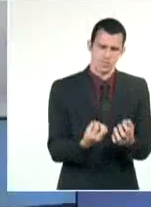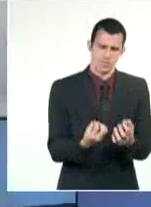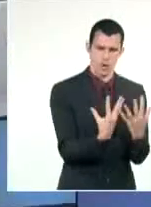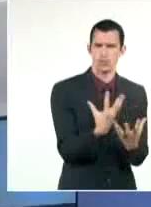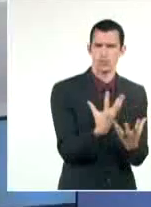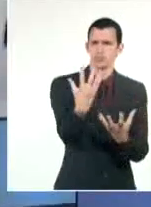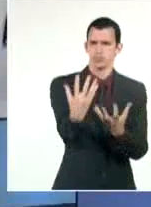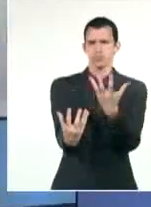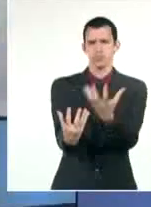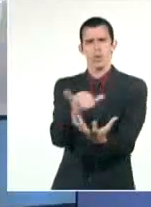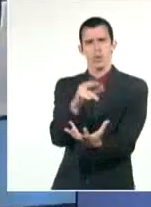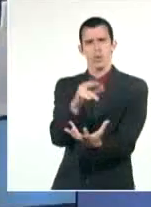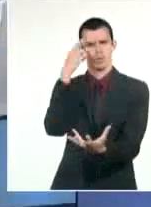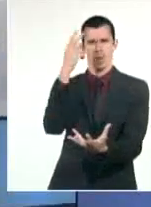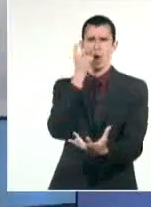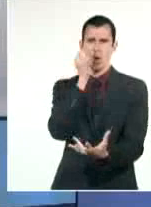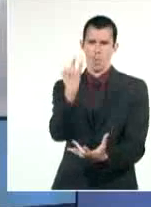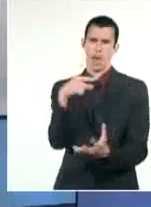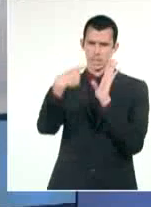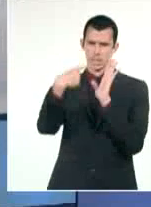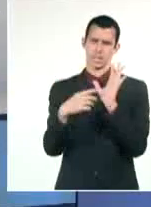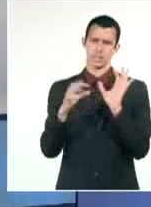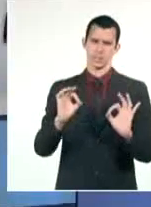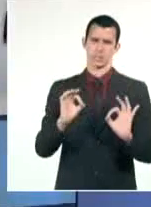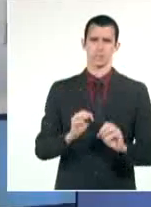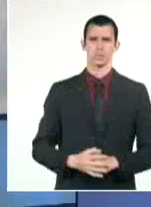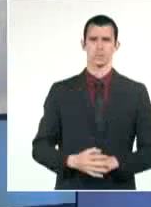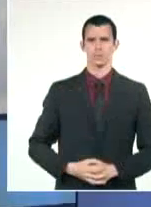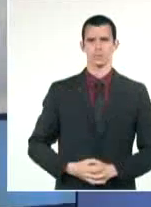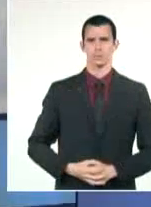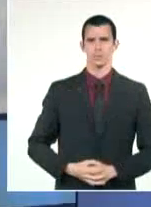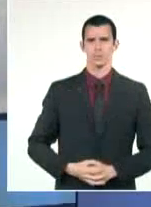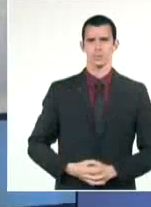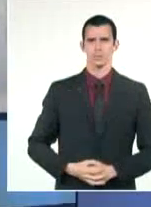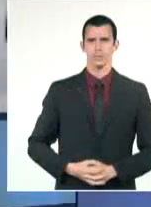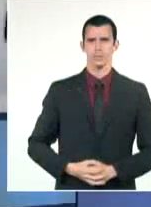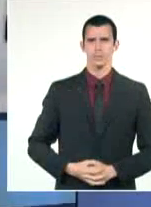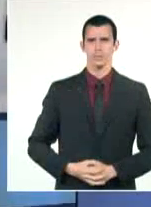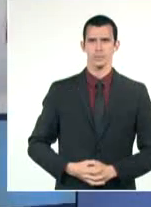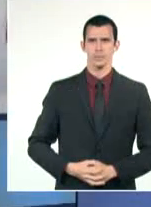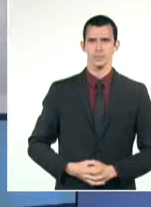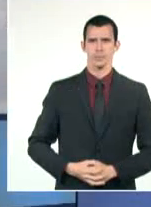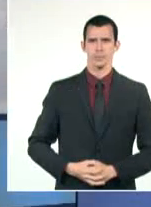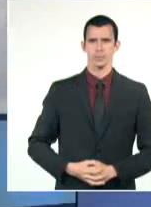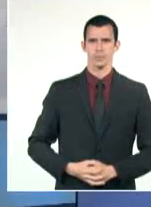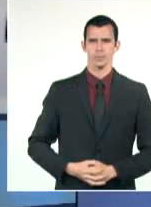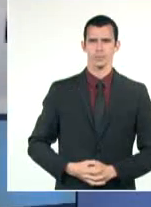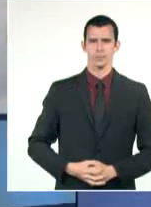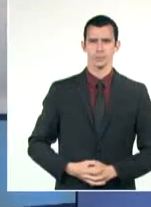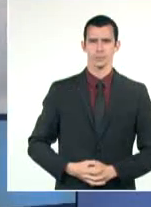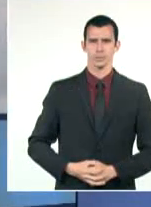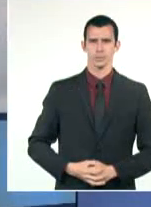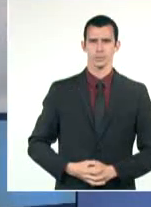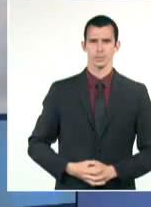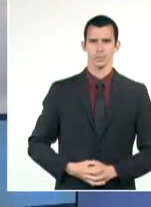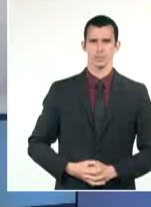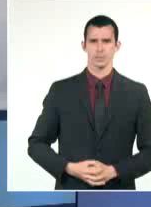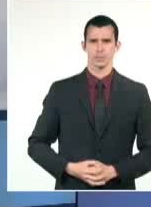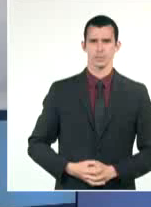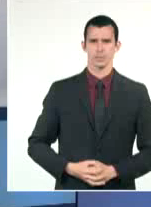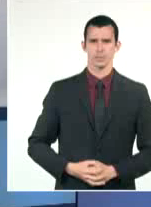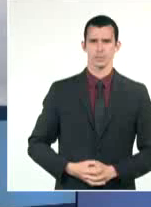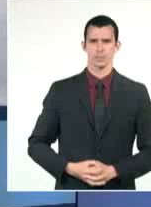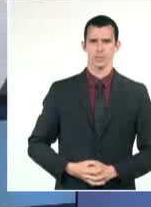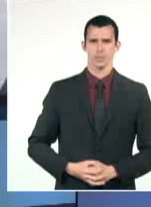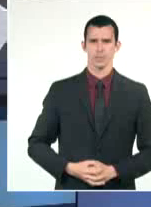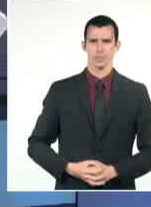que caracterizaba a Botev. Y como parte de su proceso de crecimiento internacional, el grupo de hotelero portugués Vila